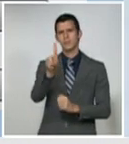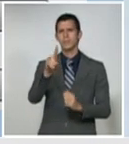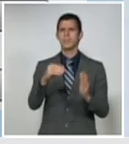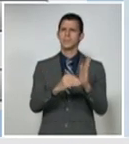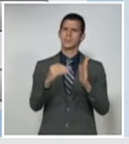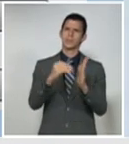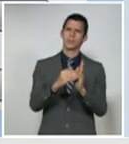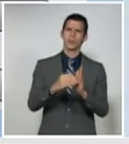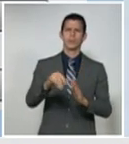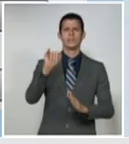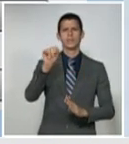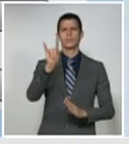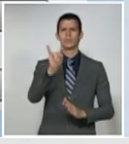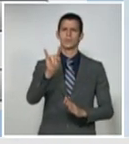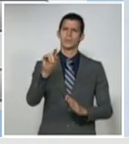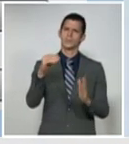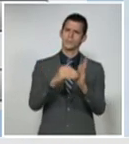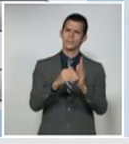21.699.210.